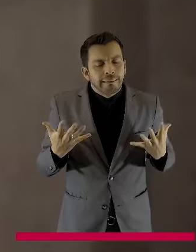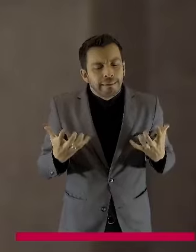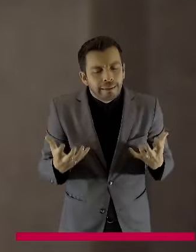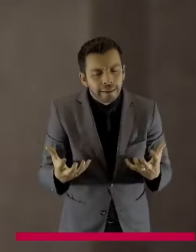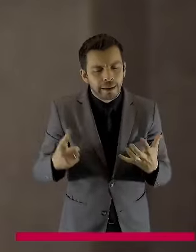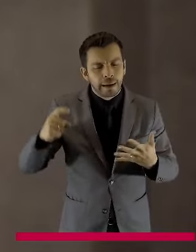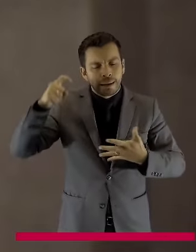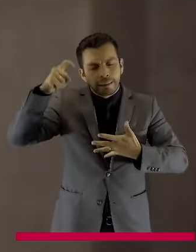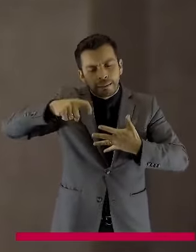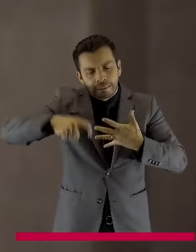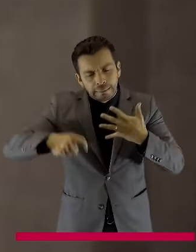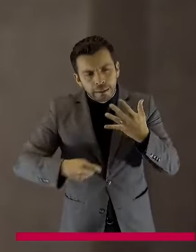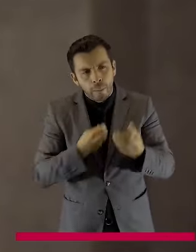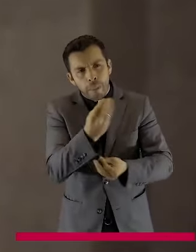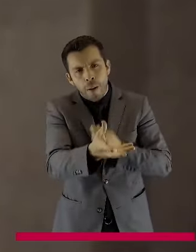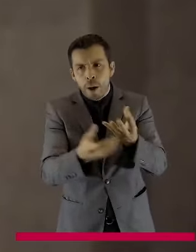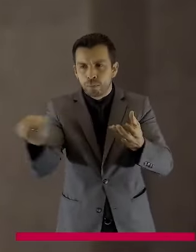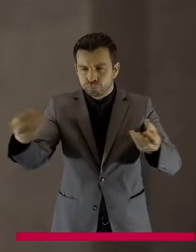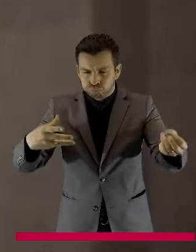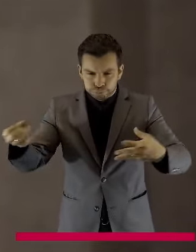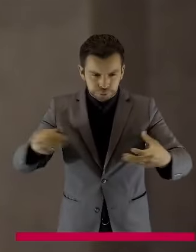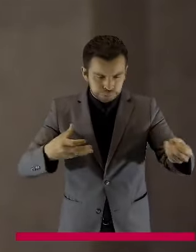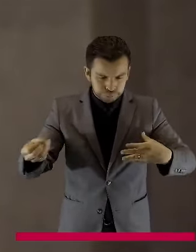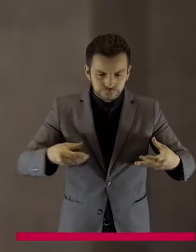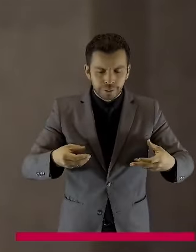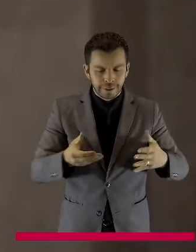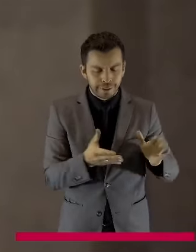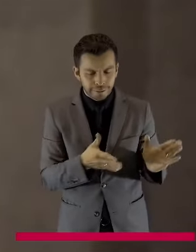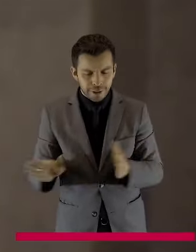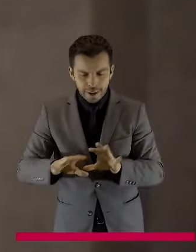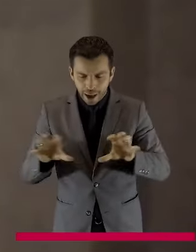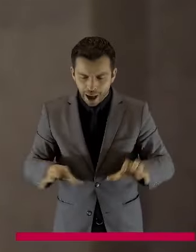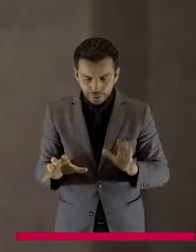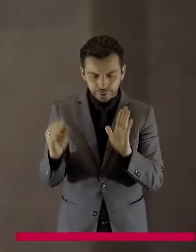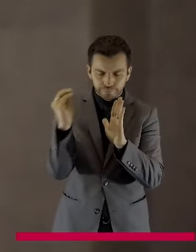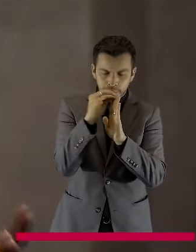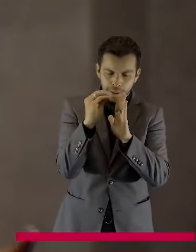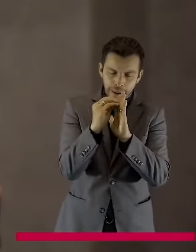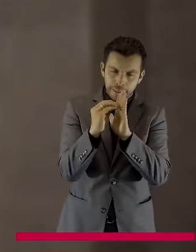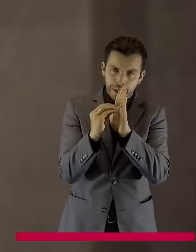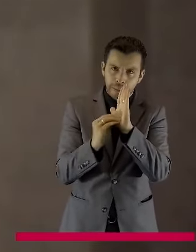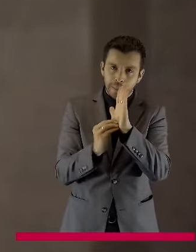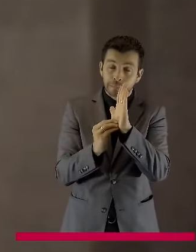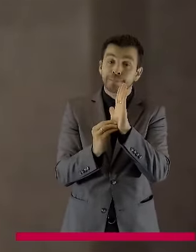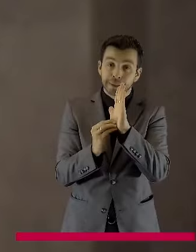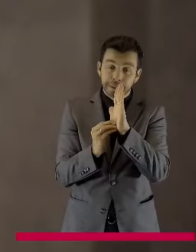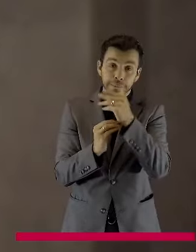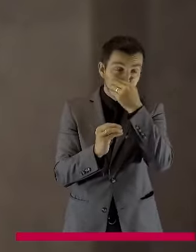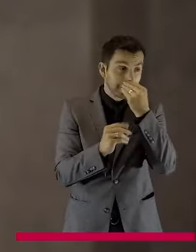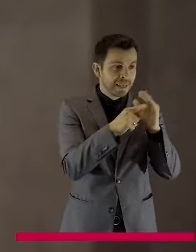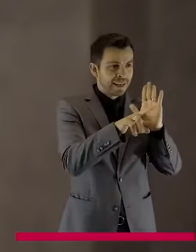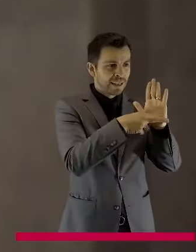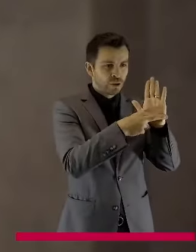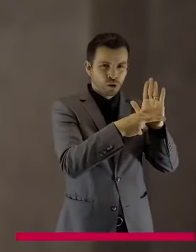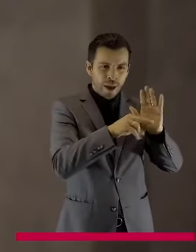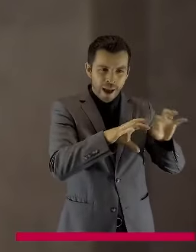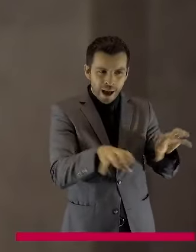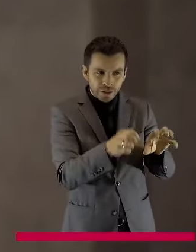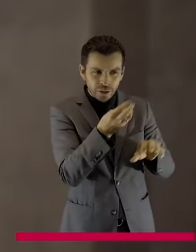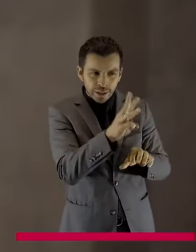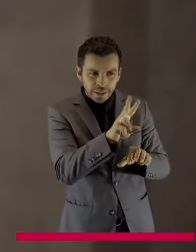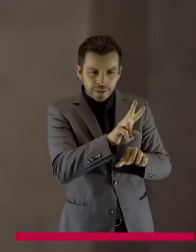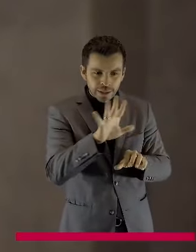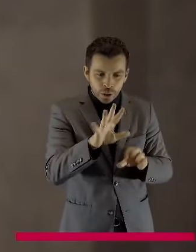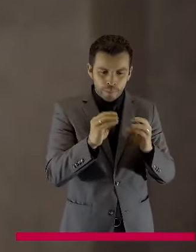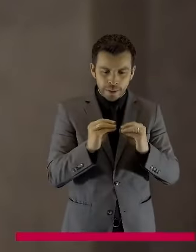todo lo que necesitamos para que un plan de acción frente a la implementación de acciones de paz